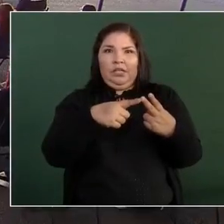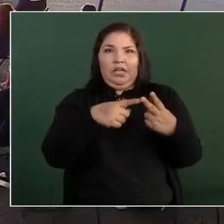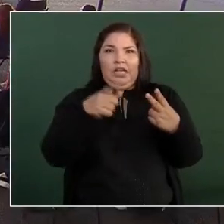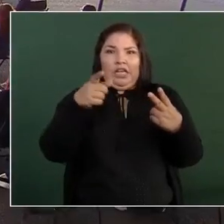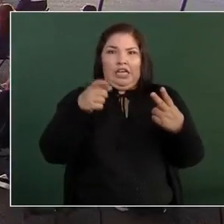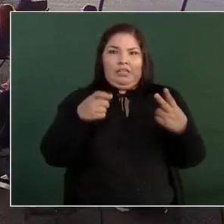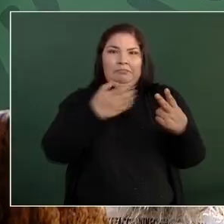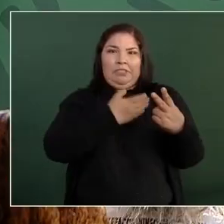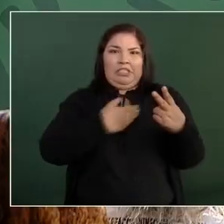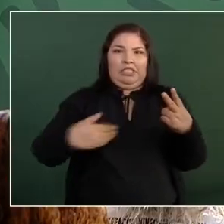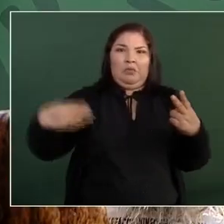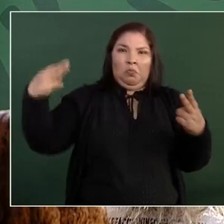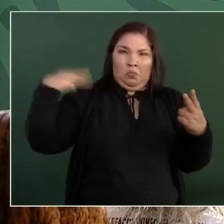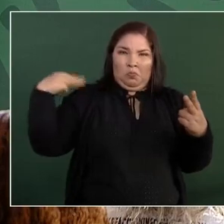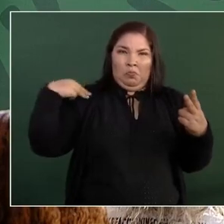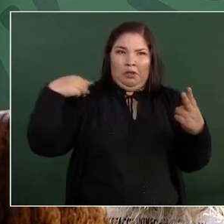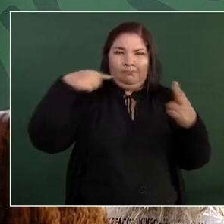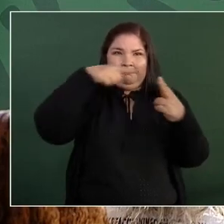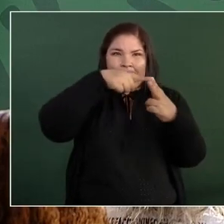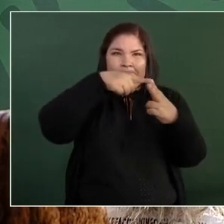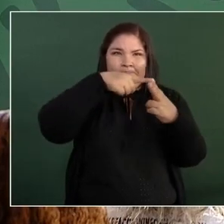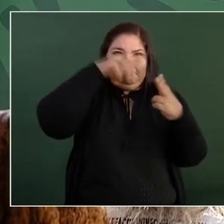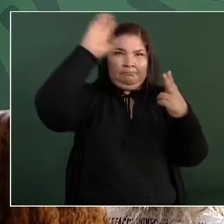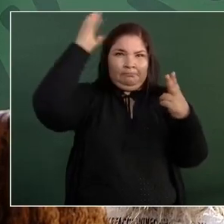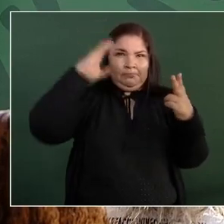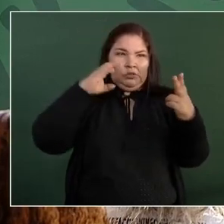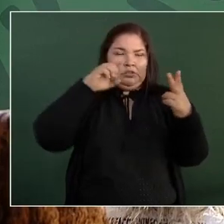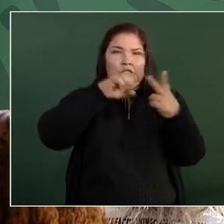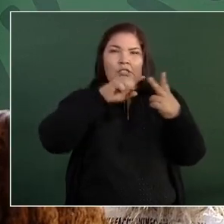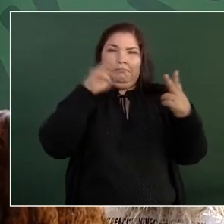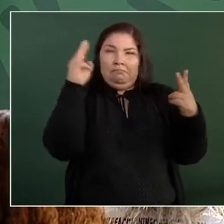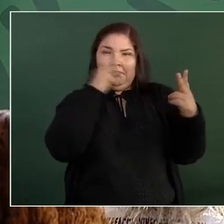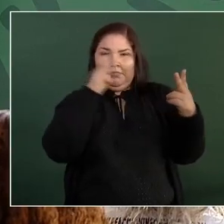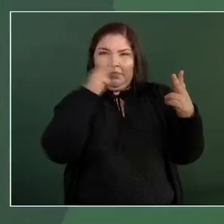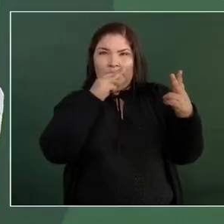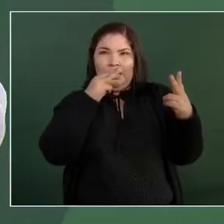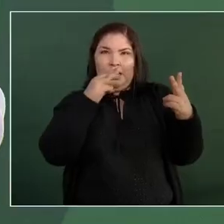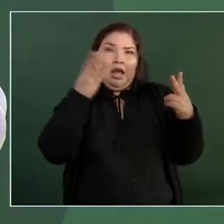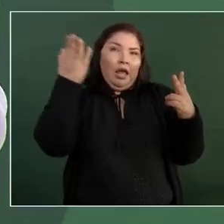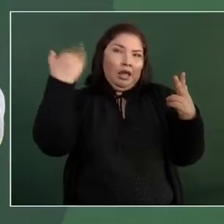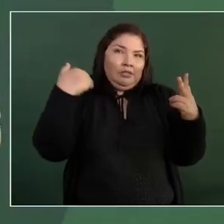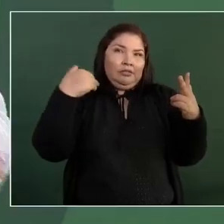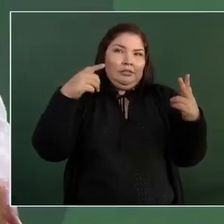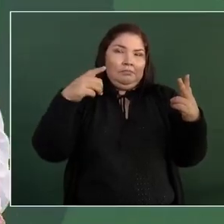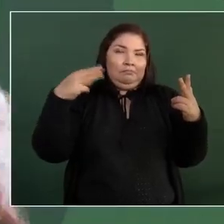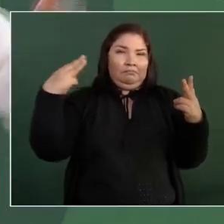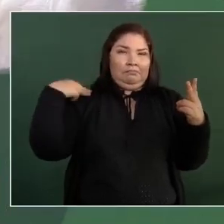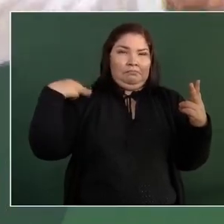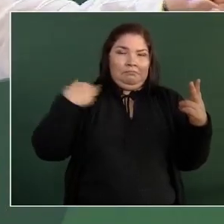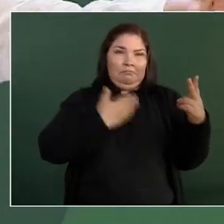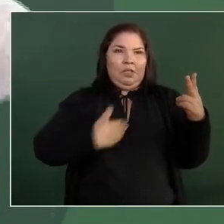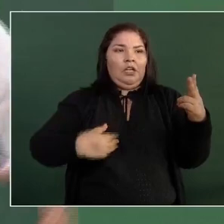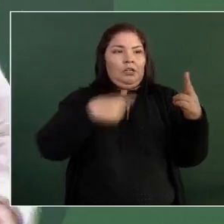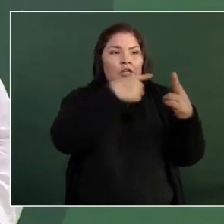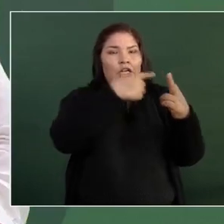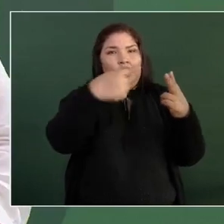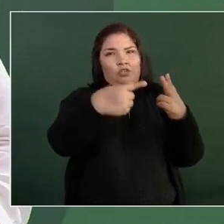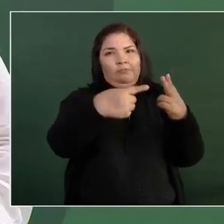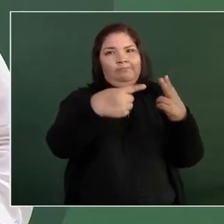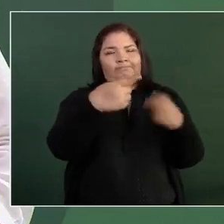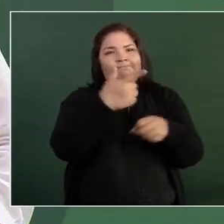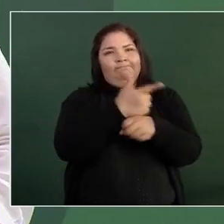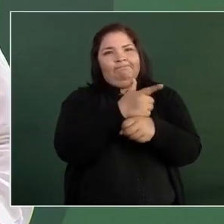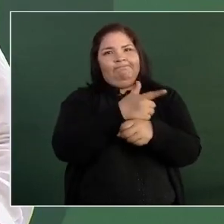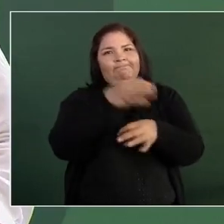expresidentes municipales, el de Culiacán, Mazatlán, presidente de mi partido de Morena, que también están vinculados